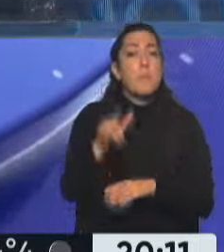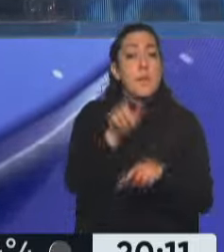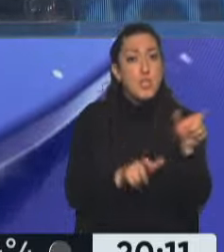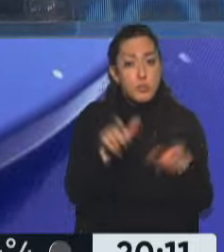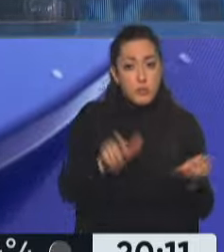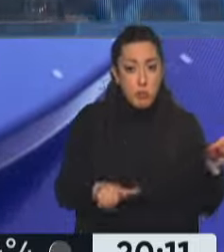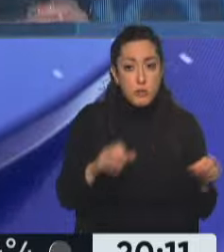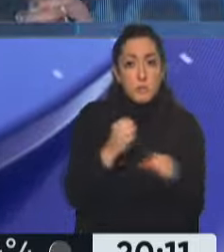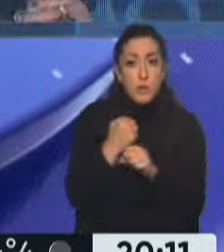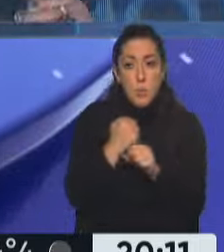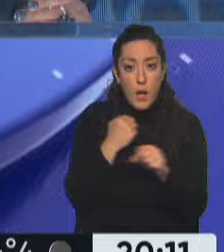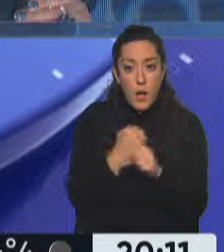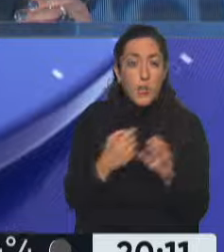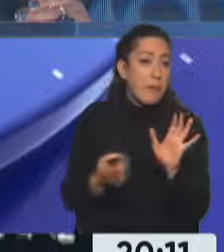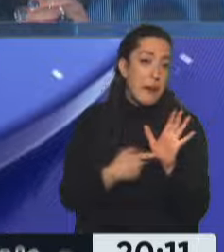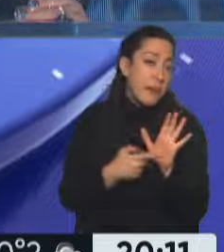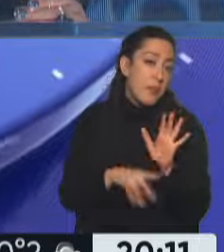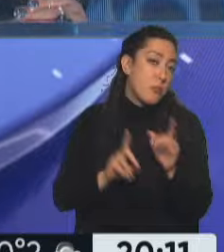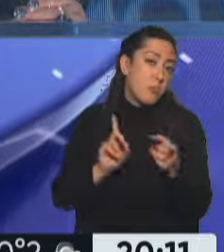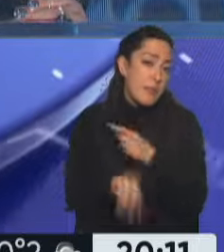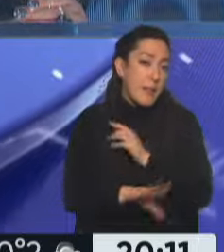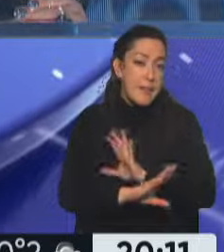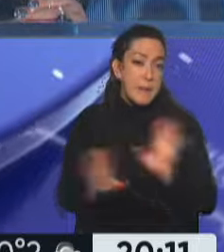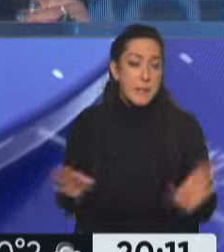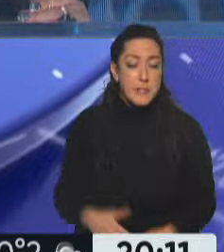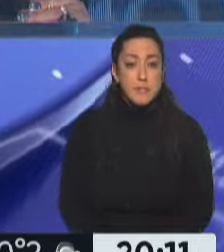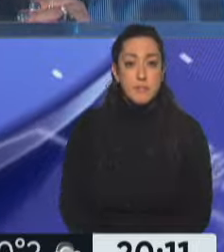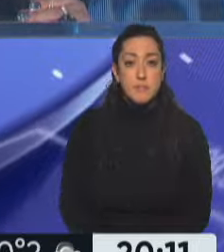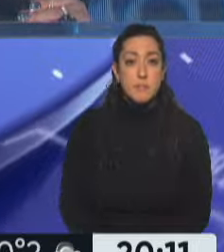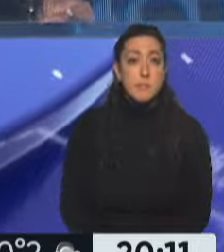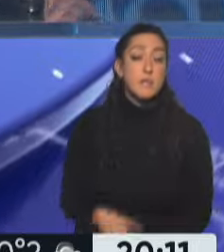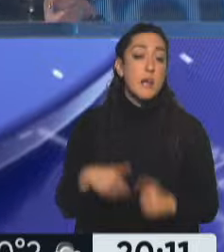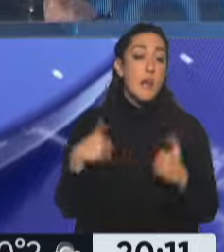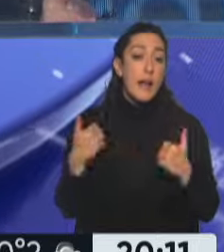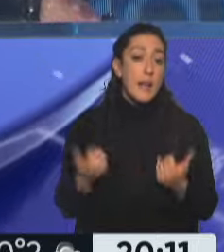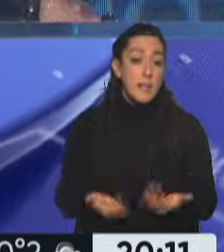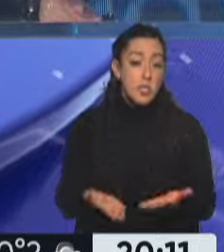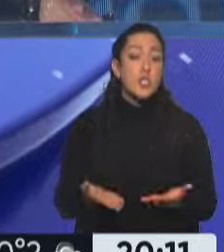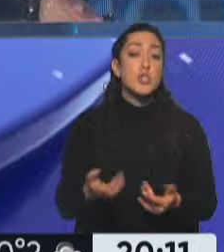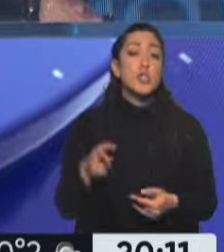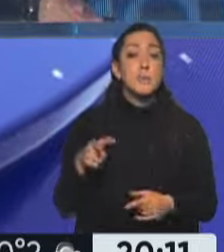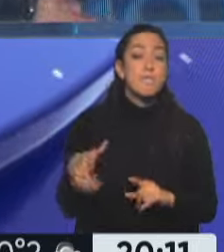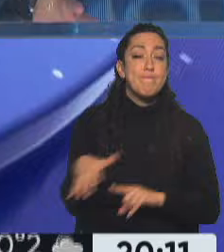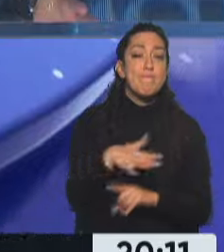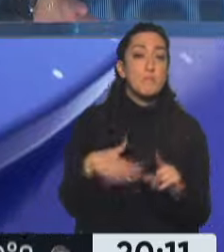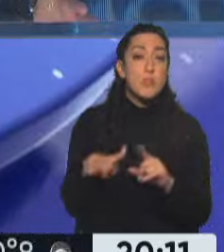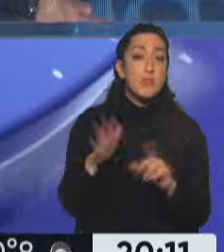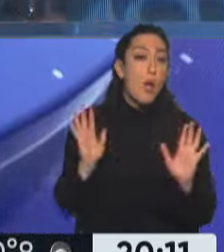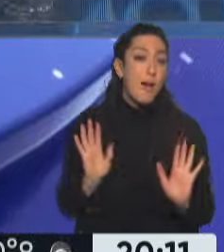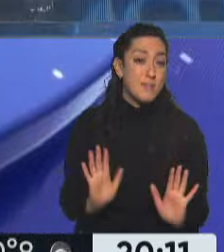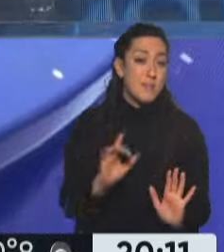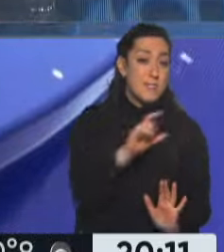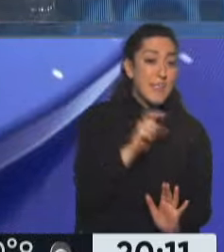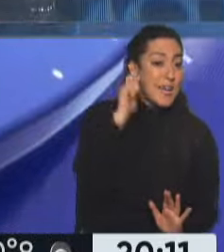Mínimo vital y móvil, por decreto por parte del gobierno nacional. Entonces, de esa manera, en este contexto, la CGT